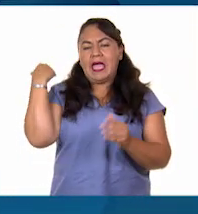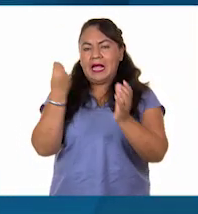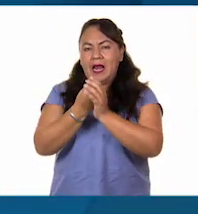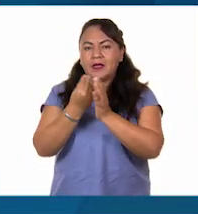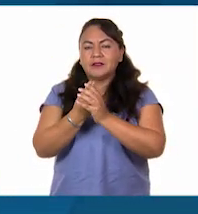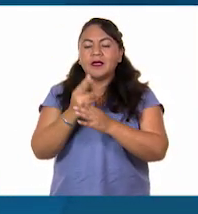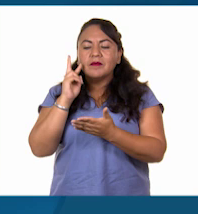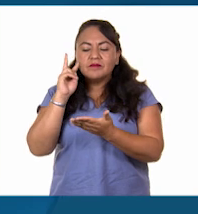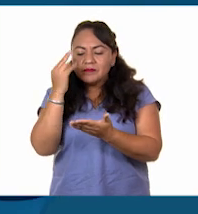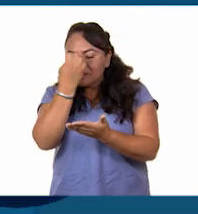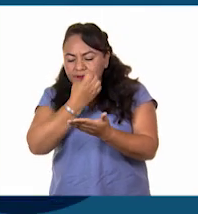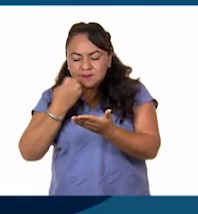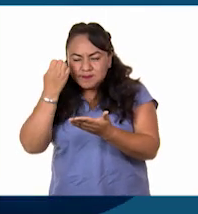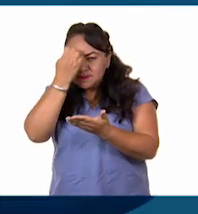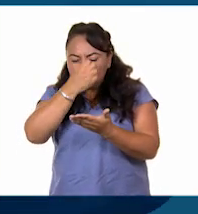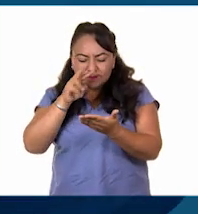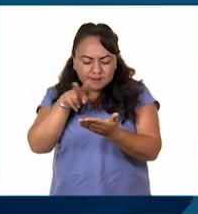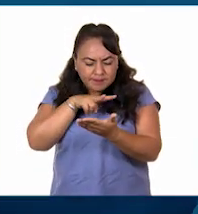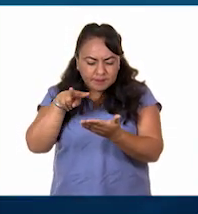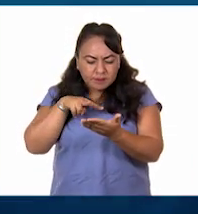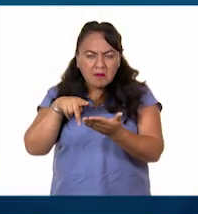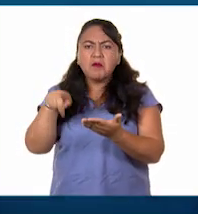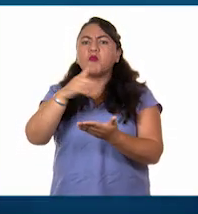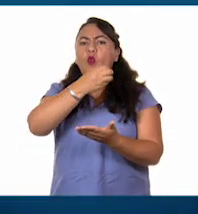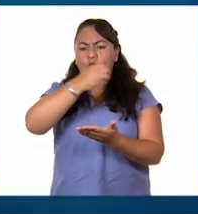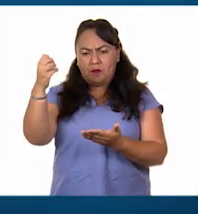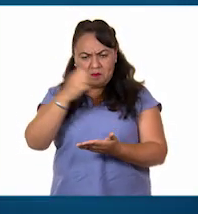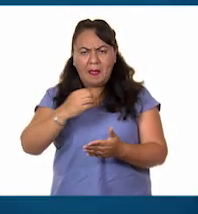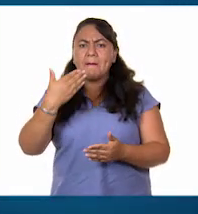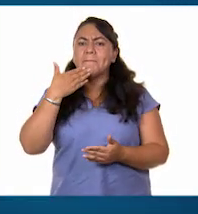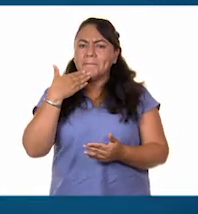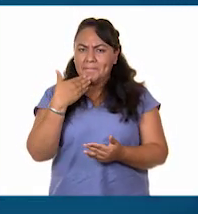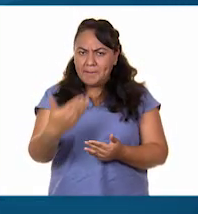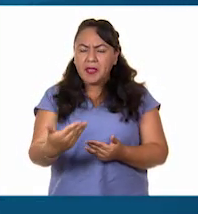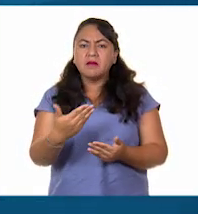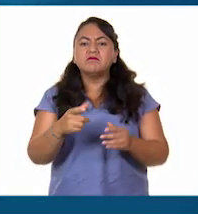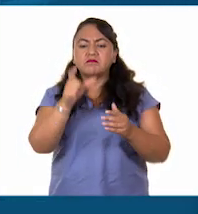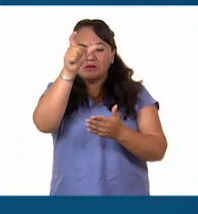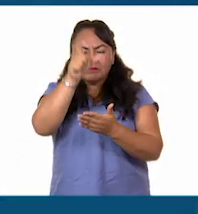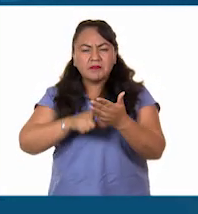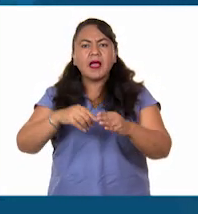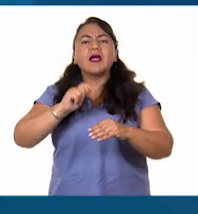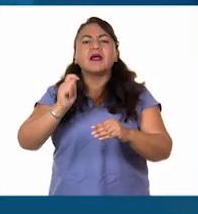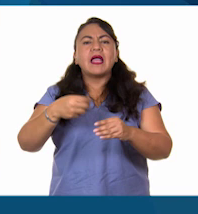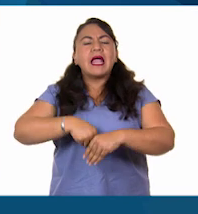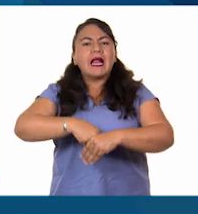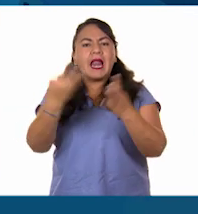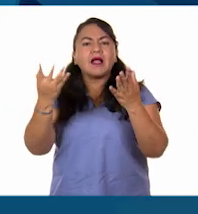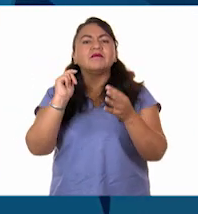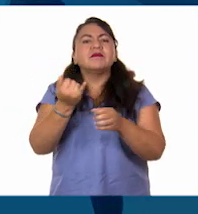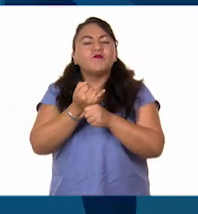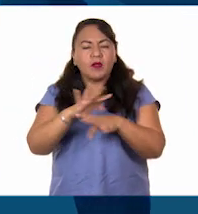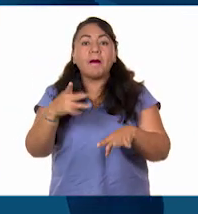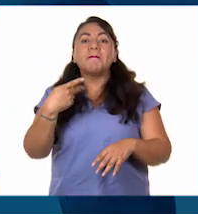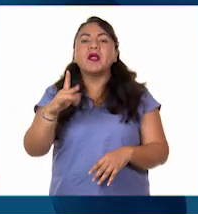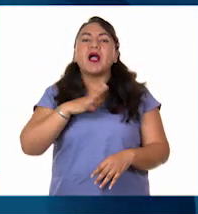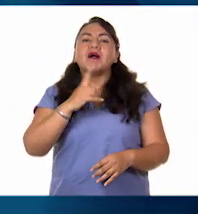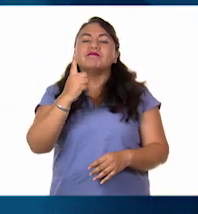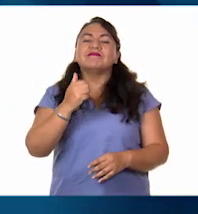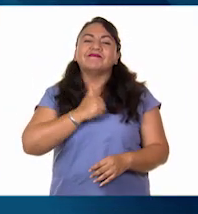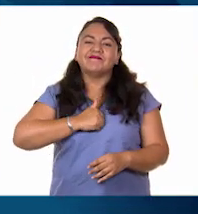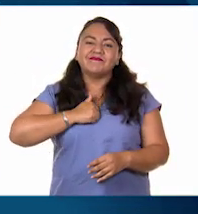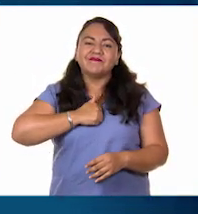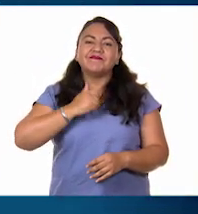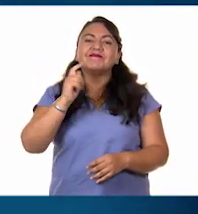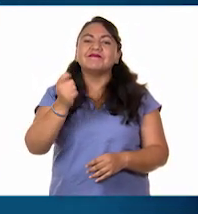anterior, que por lo demás está bien organizado y tiene una presentación clara de los contenidos, pero tiene algunas